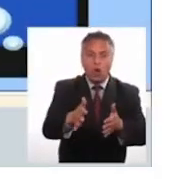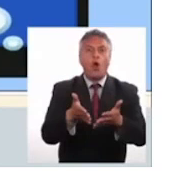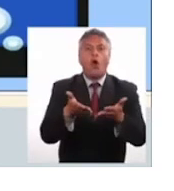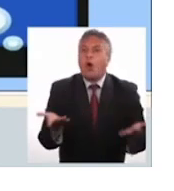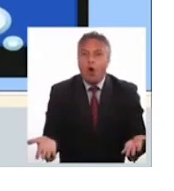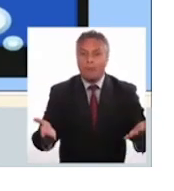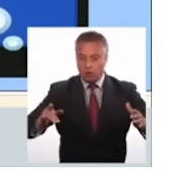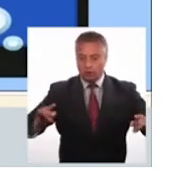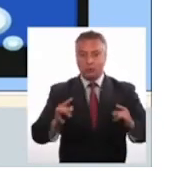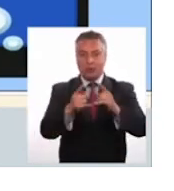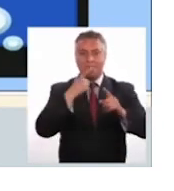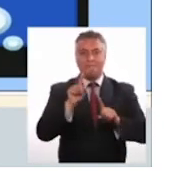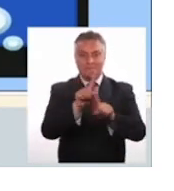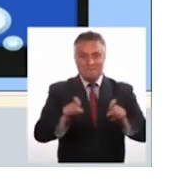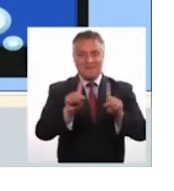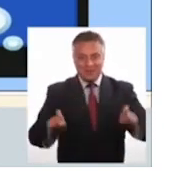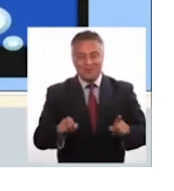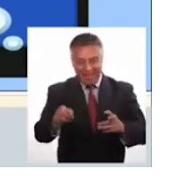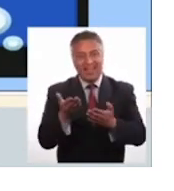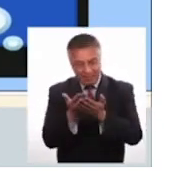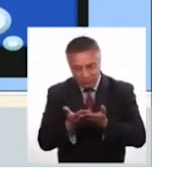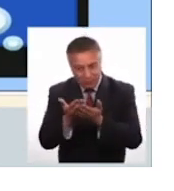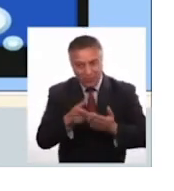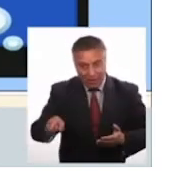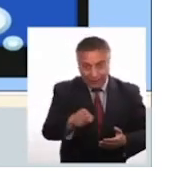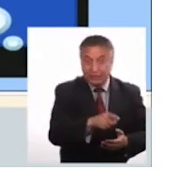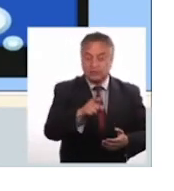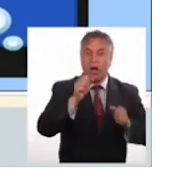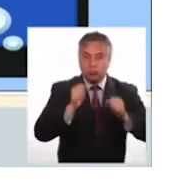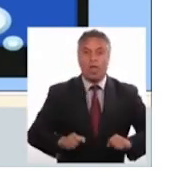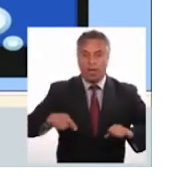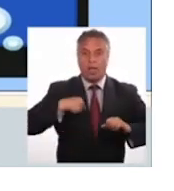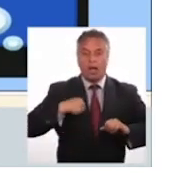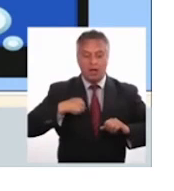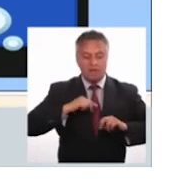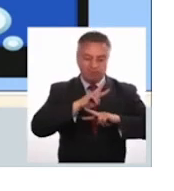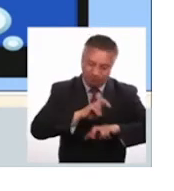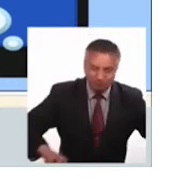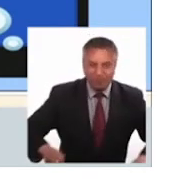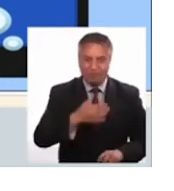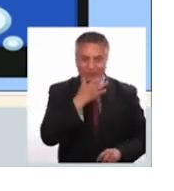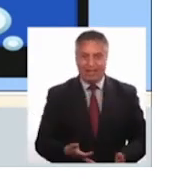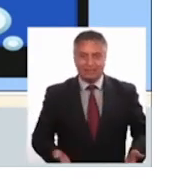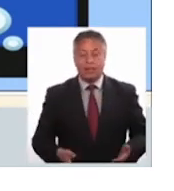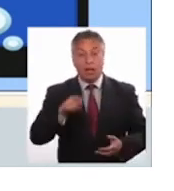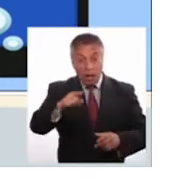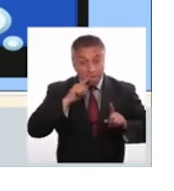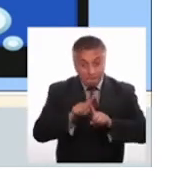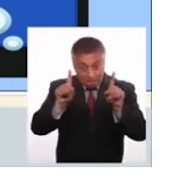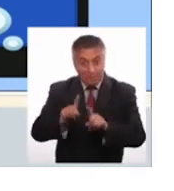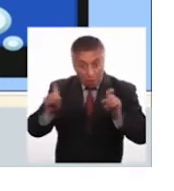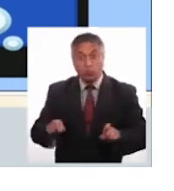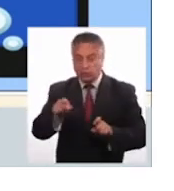el cómo construir las preguntas para que él y la estudiante puedan indagar correctamente. Para construir estas